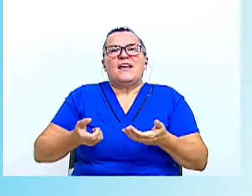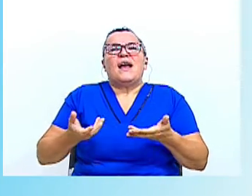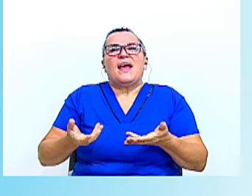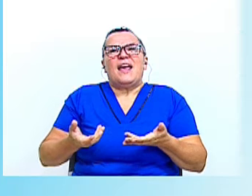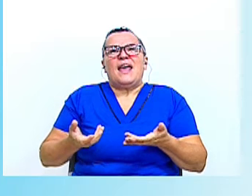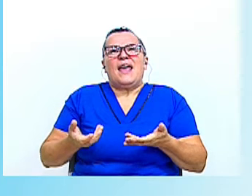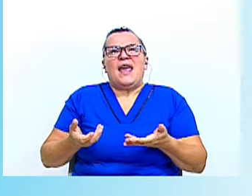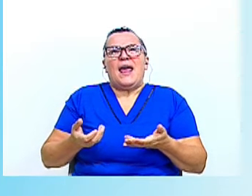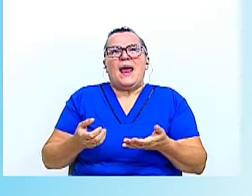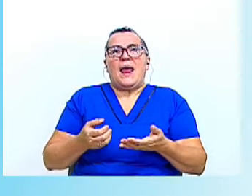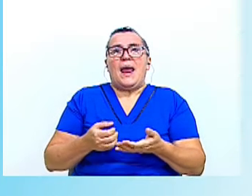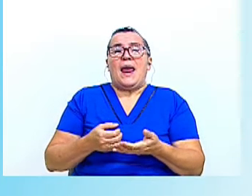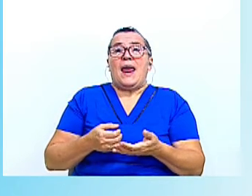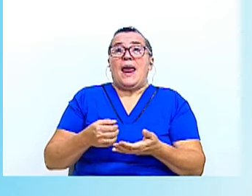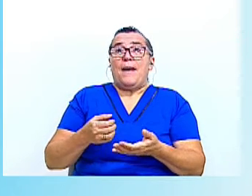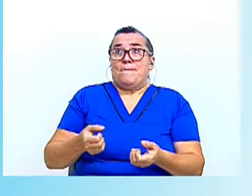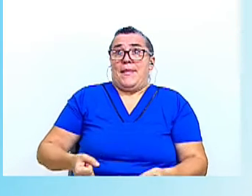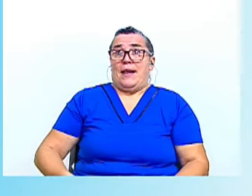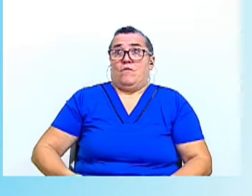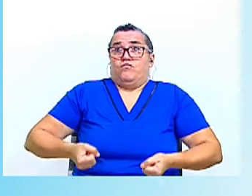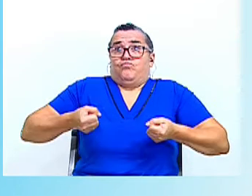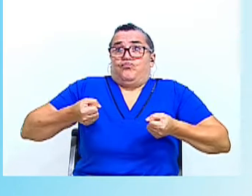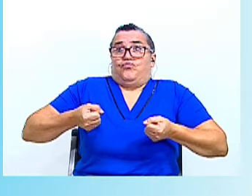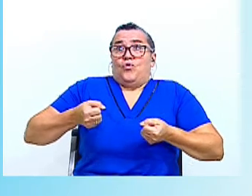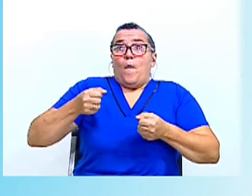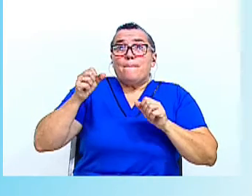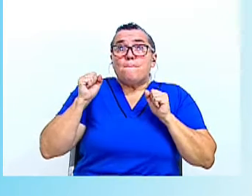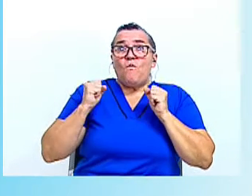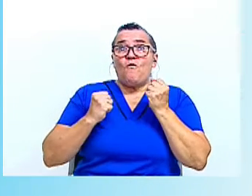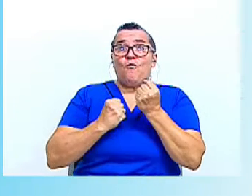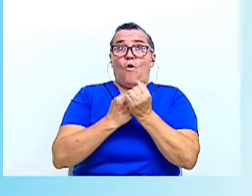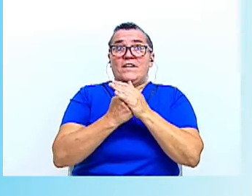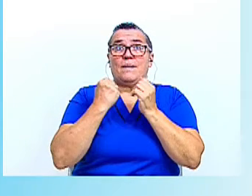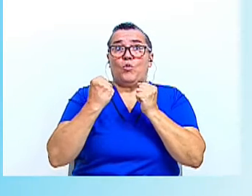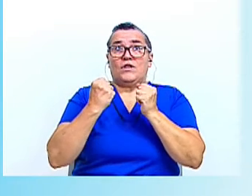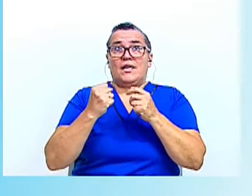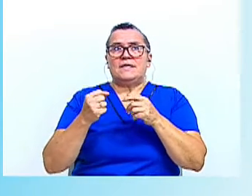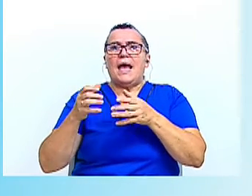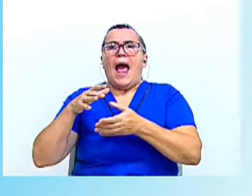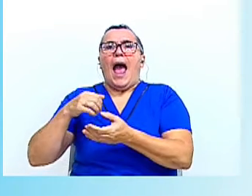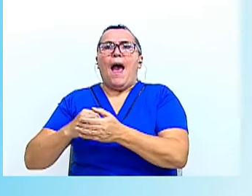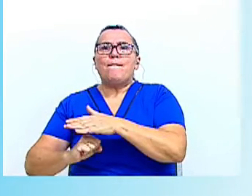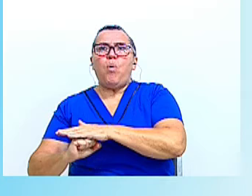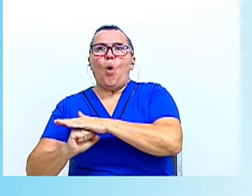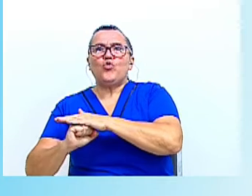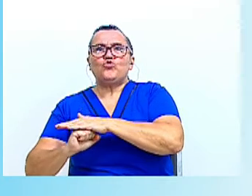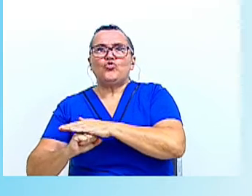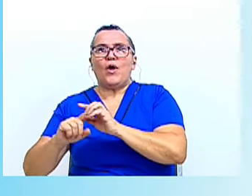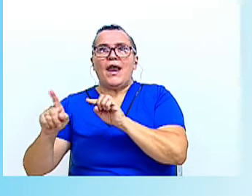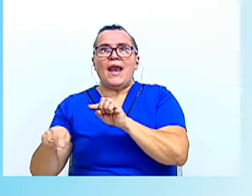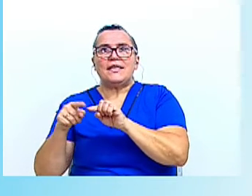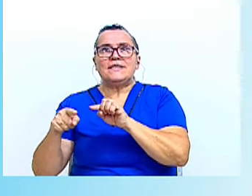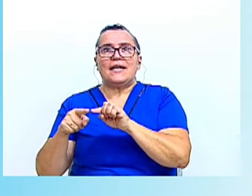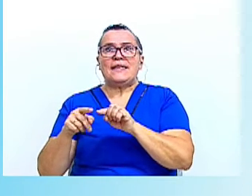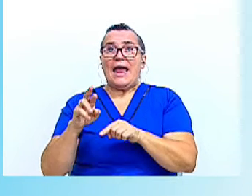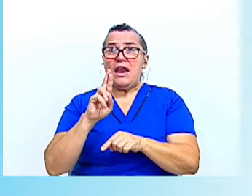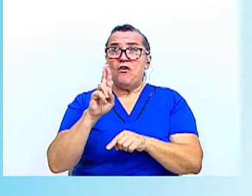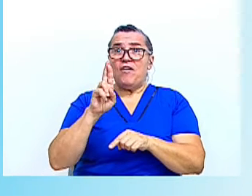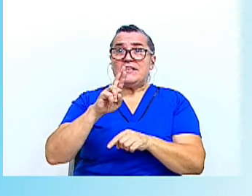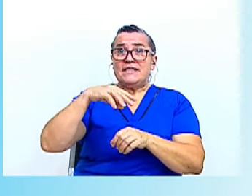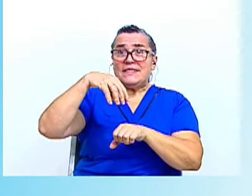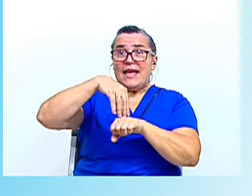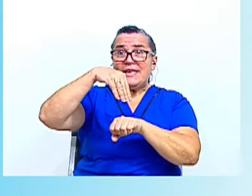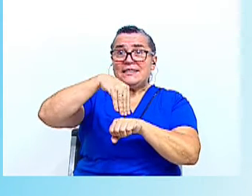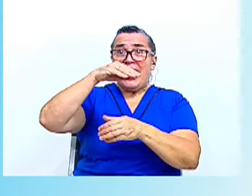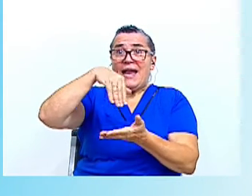fuerza de potencia para levantarla, vemos el punto de apoyo en la llanta y la fuerza de resistencia va a ser lo